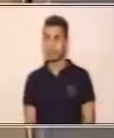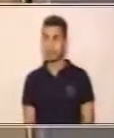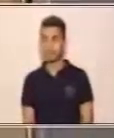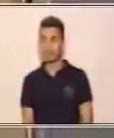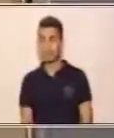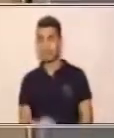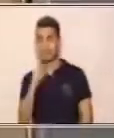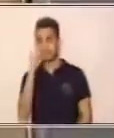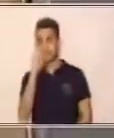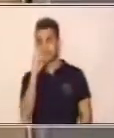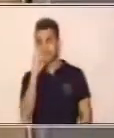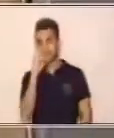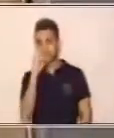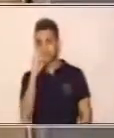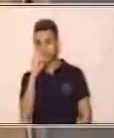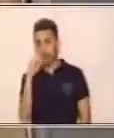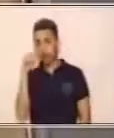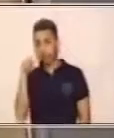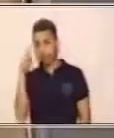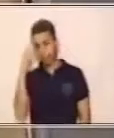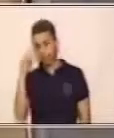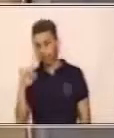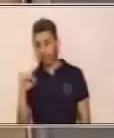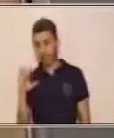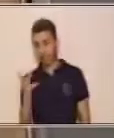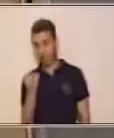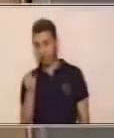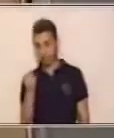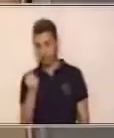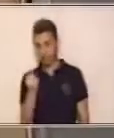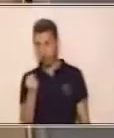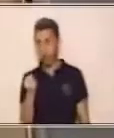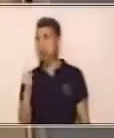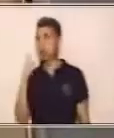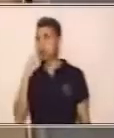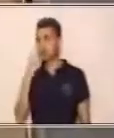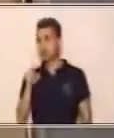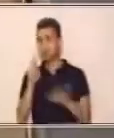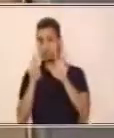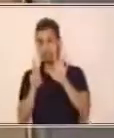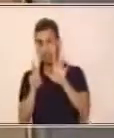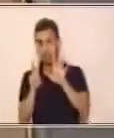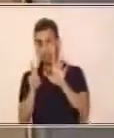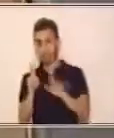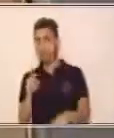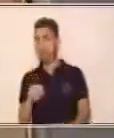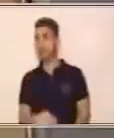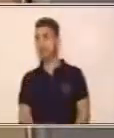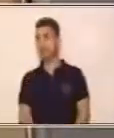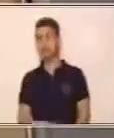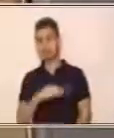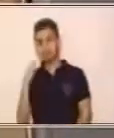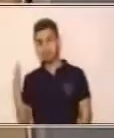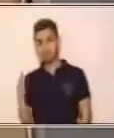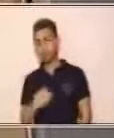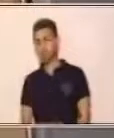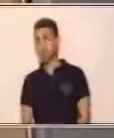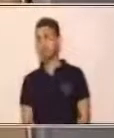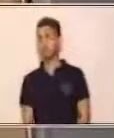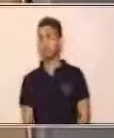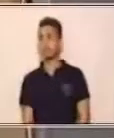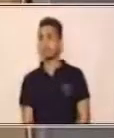Tenemos 0 unidades en la parte entera. Vamos a colocar un 7, porque es lo que nos está dando, un